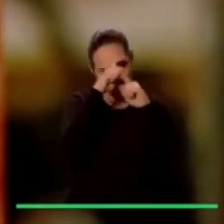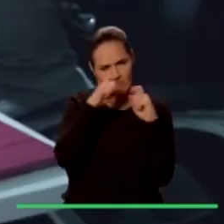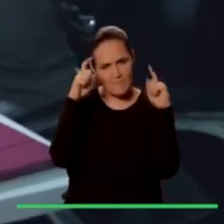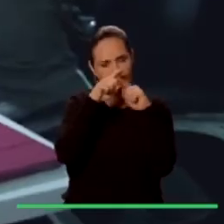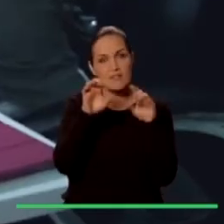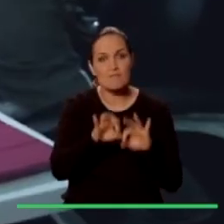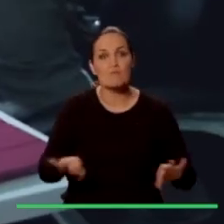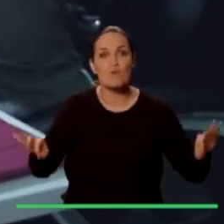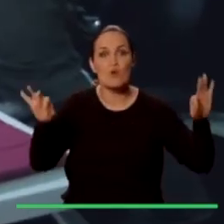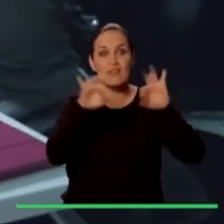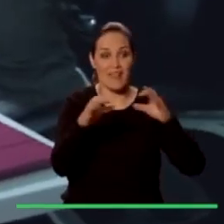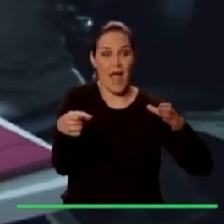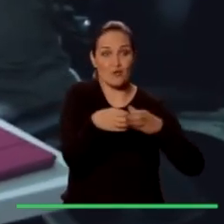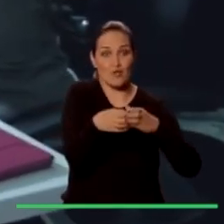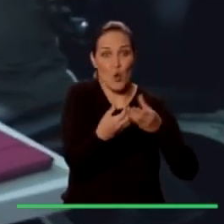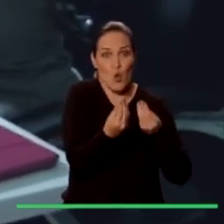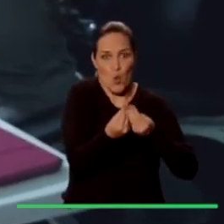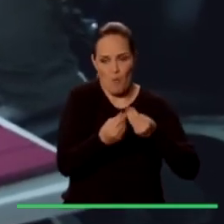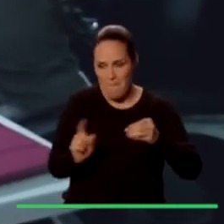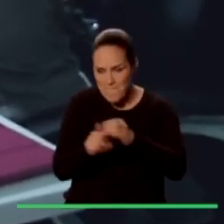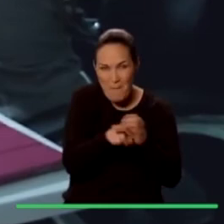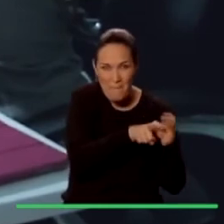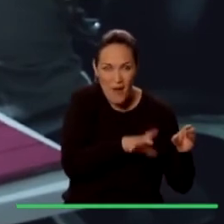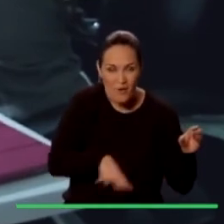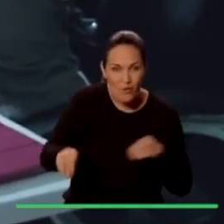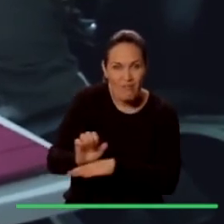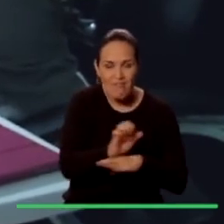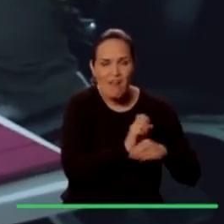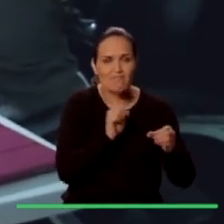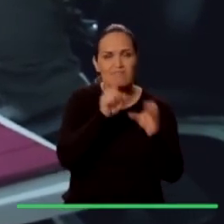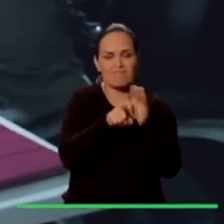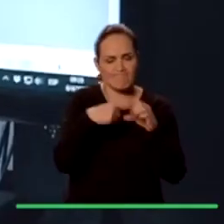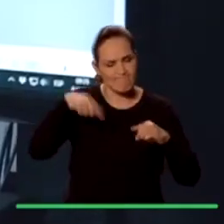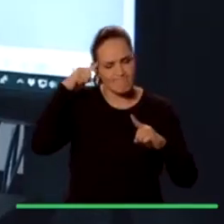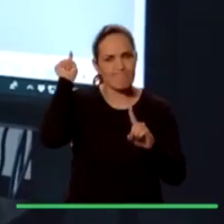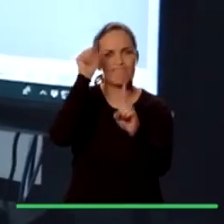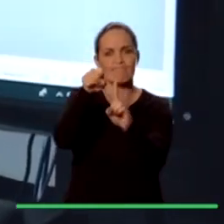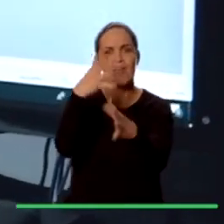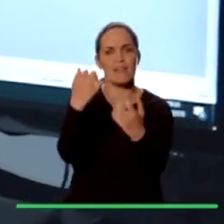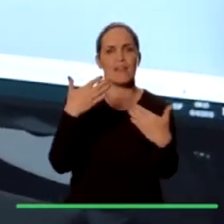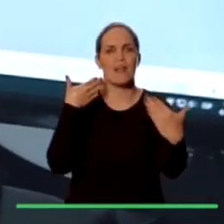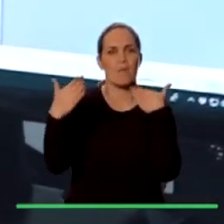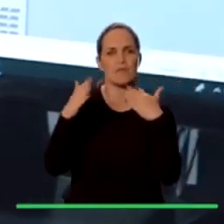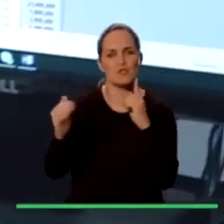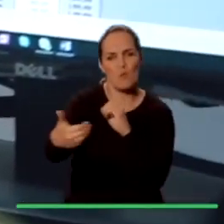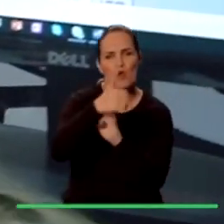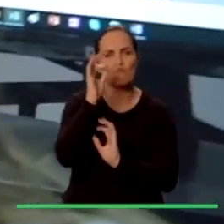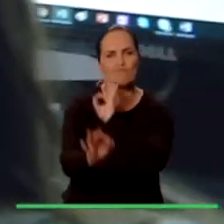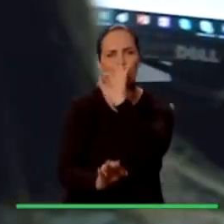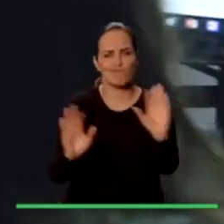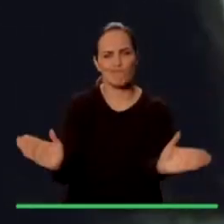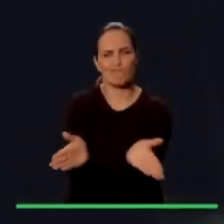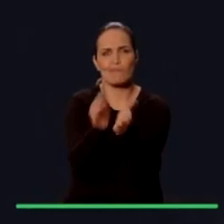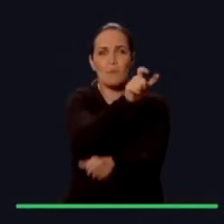era necesario involucrar el medio digital para continuar con su misión de defensa, protección y promoción del